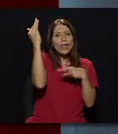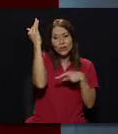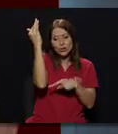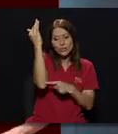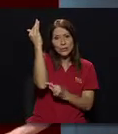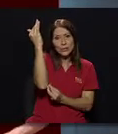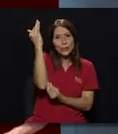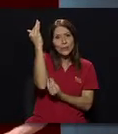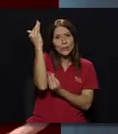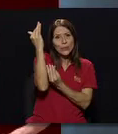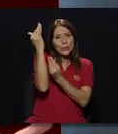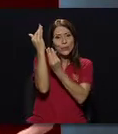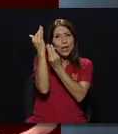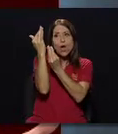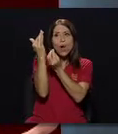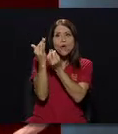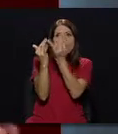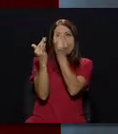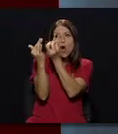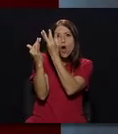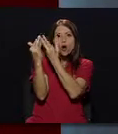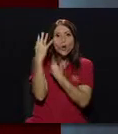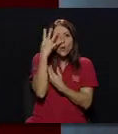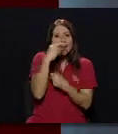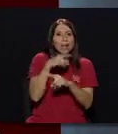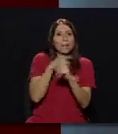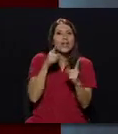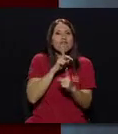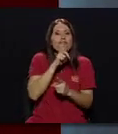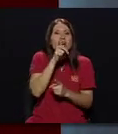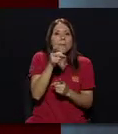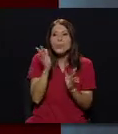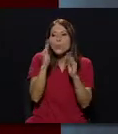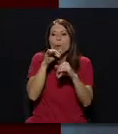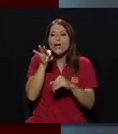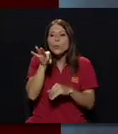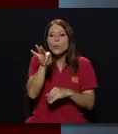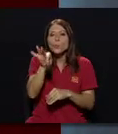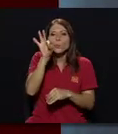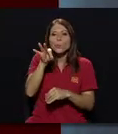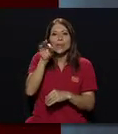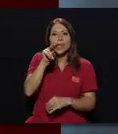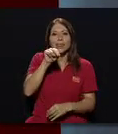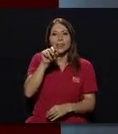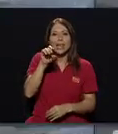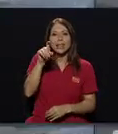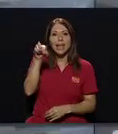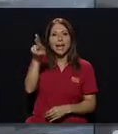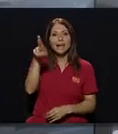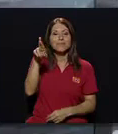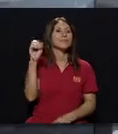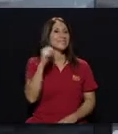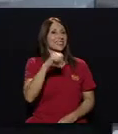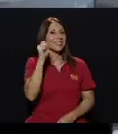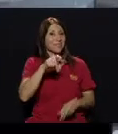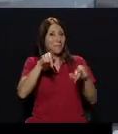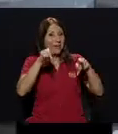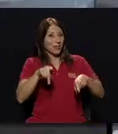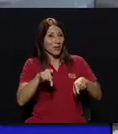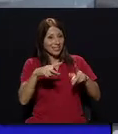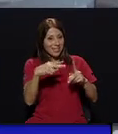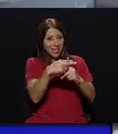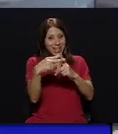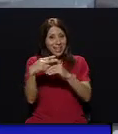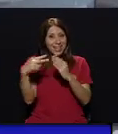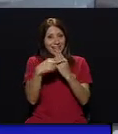Sí. Siempre con buena floración, pero produciendo poco néctar. Sí, entonces, siempre entre los jardineros, sí, dicen que si uno quiere que